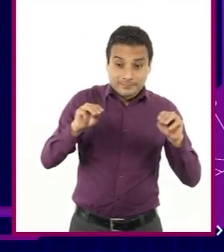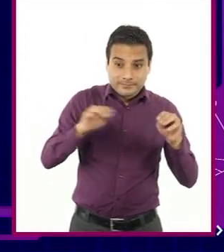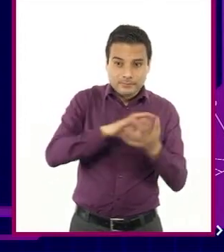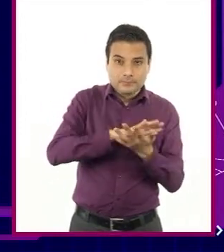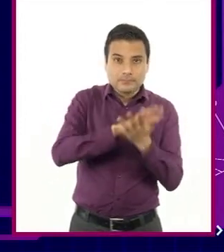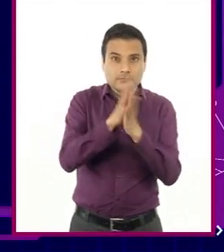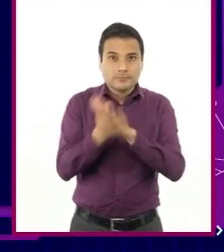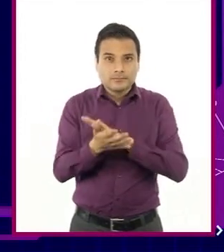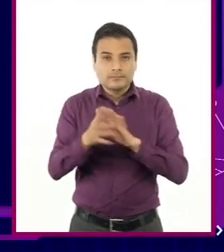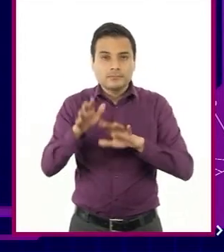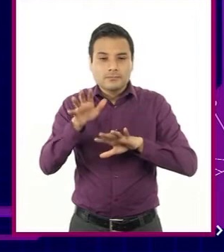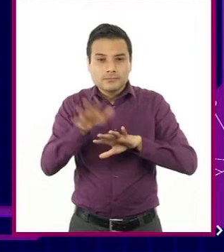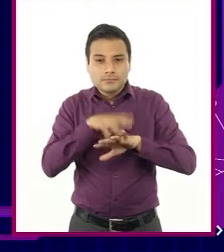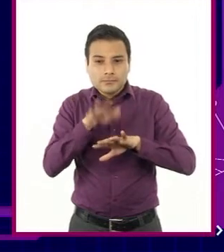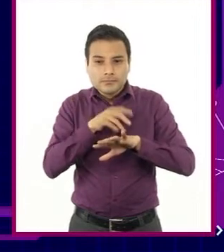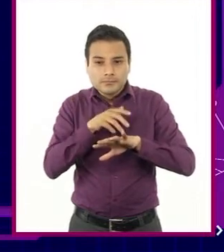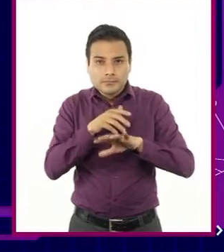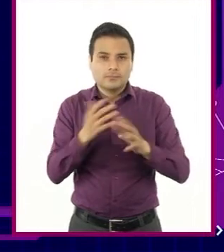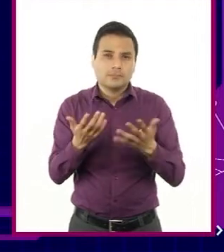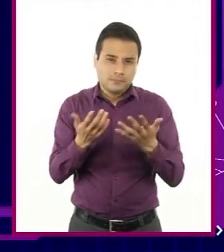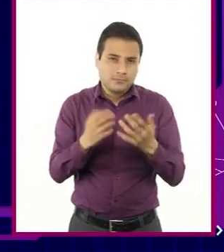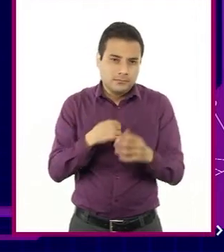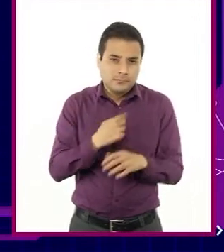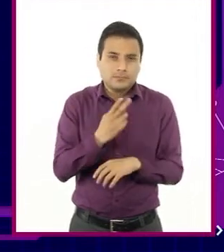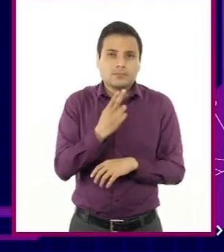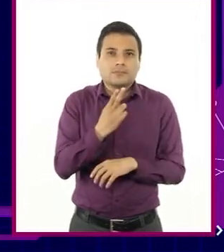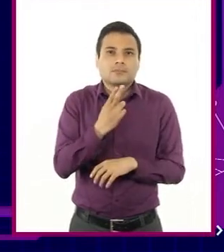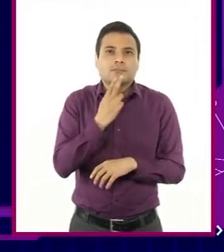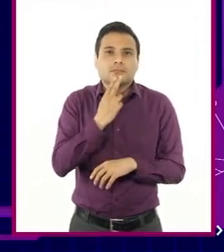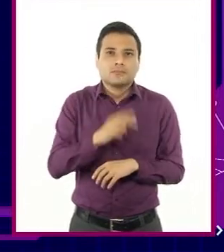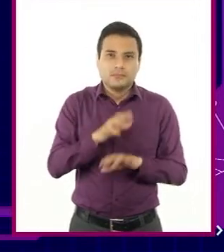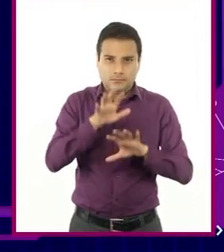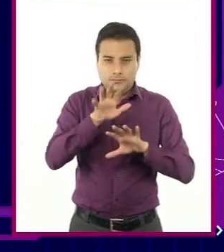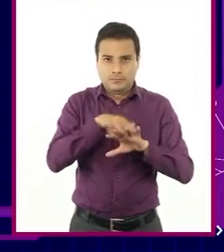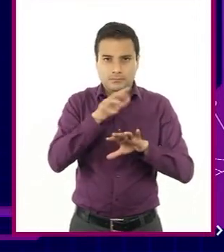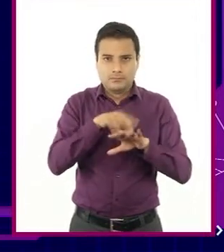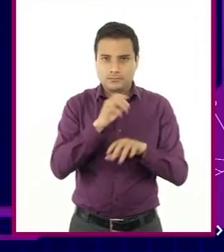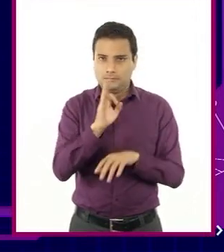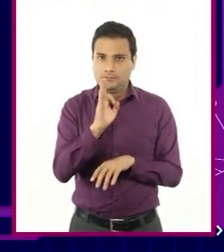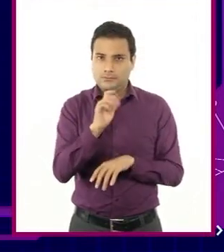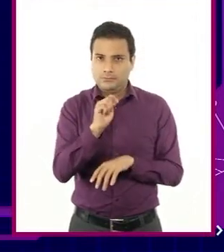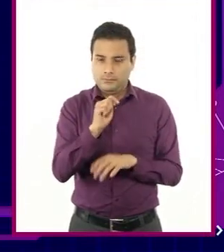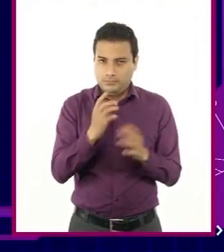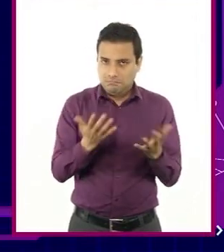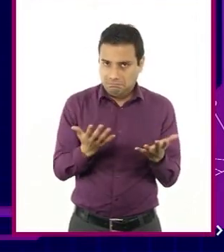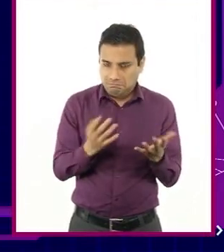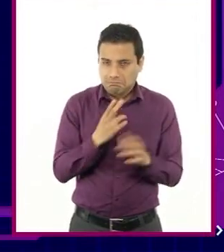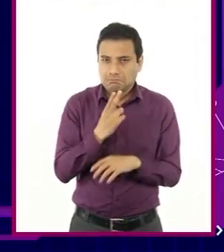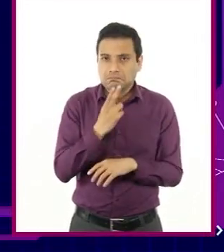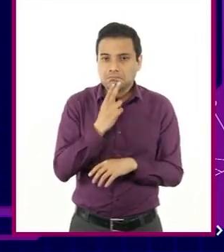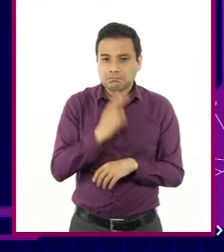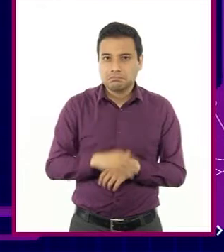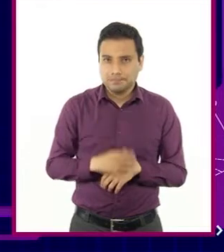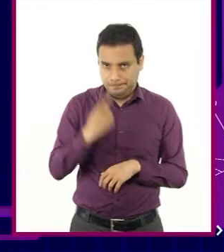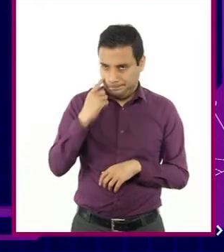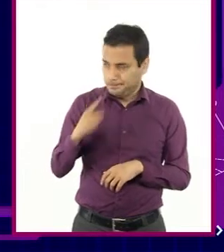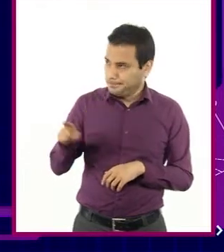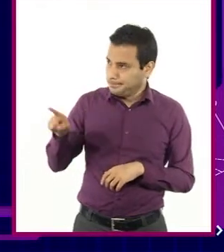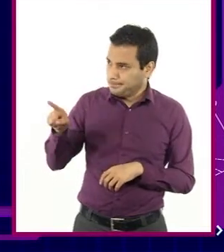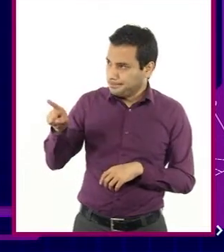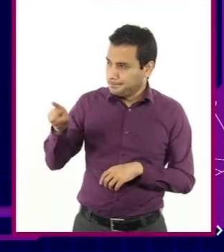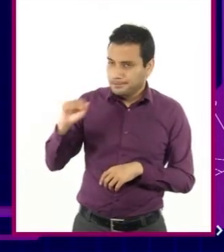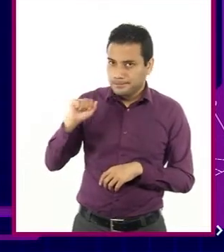se debe conservar esta última unidad en el resultado final, por lo que el factor de conversión debe ser un pie entre